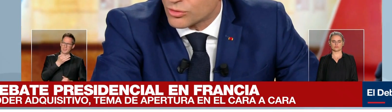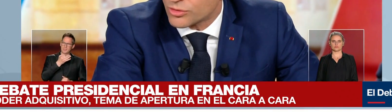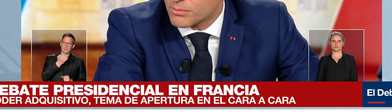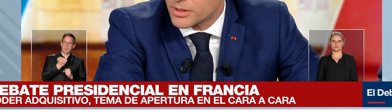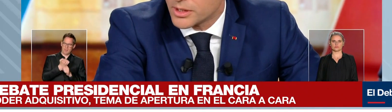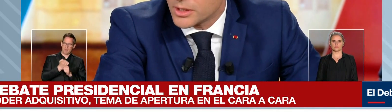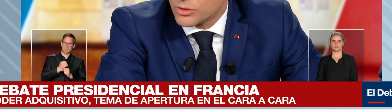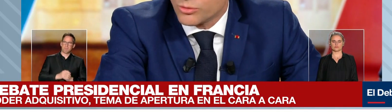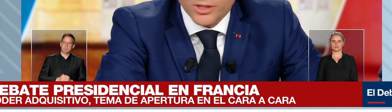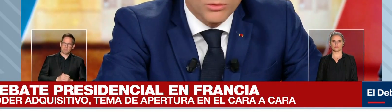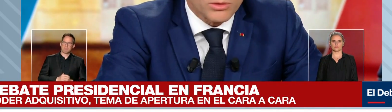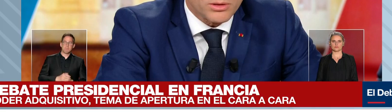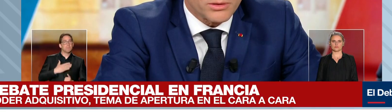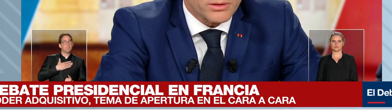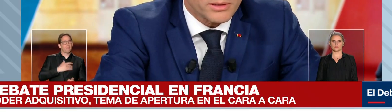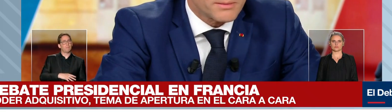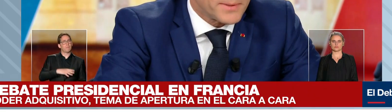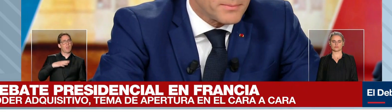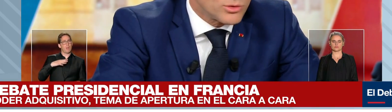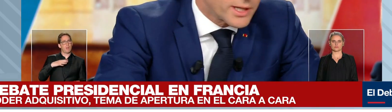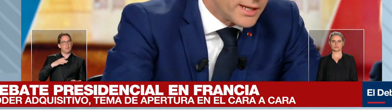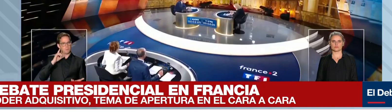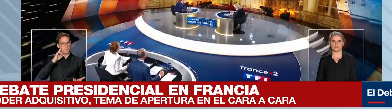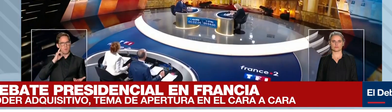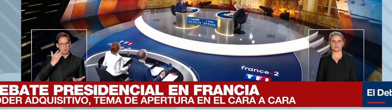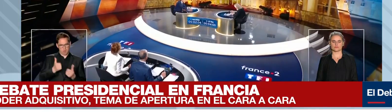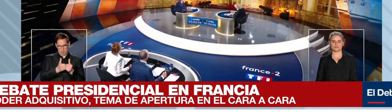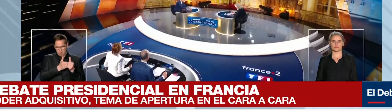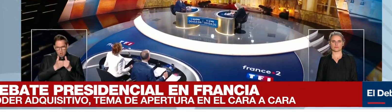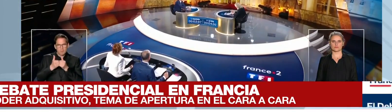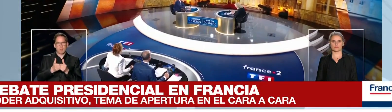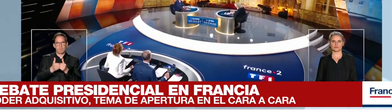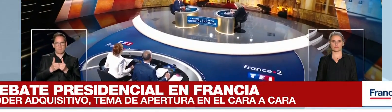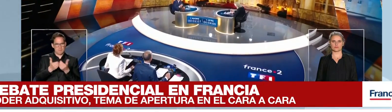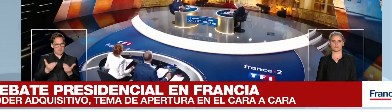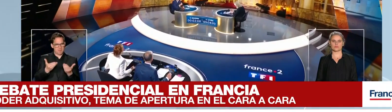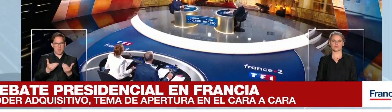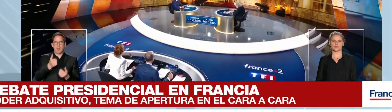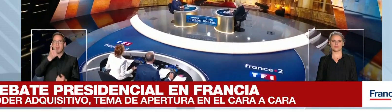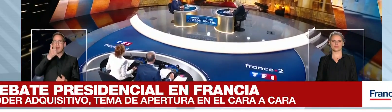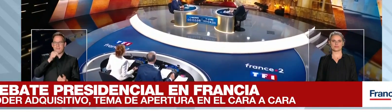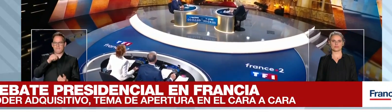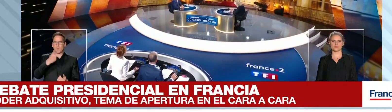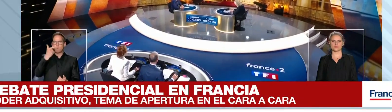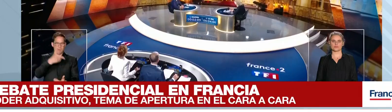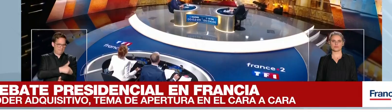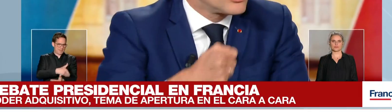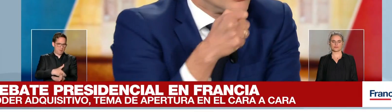Yo me siento orgulloso de que todos juntos podamos o nos hayamos permitido crear 1,2 millones